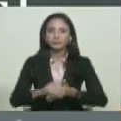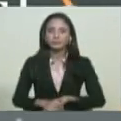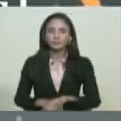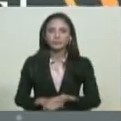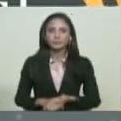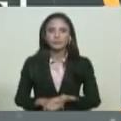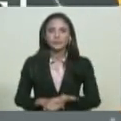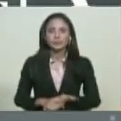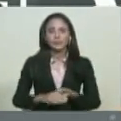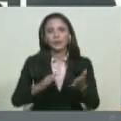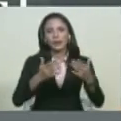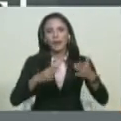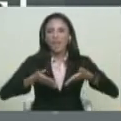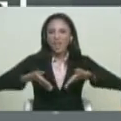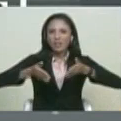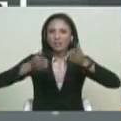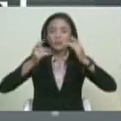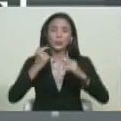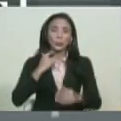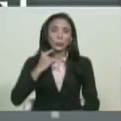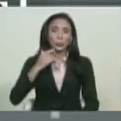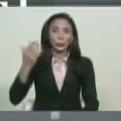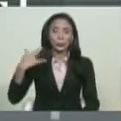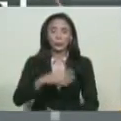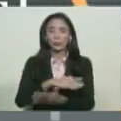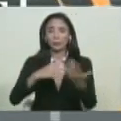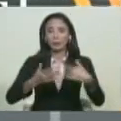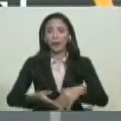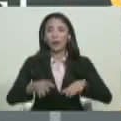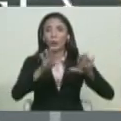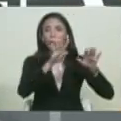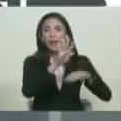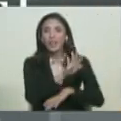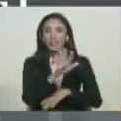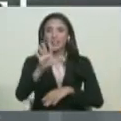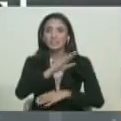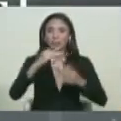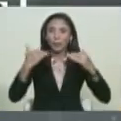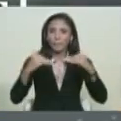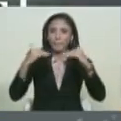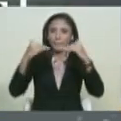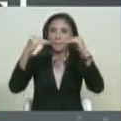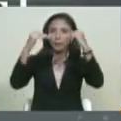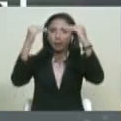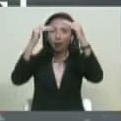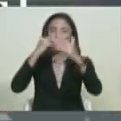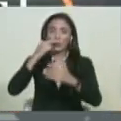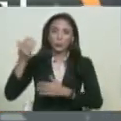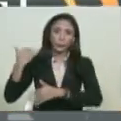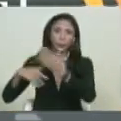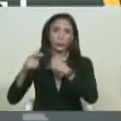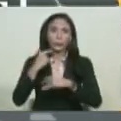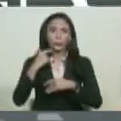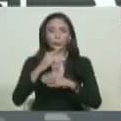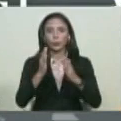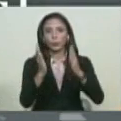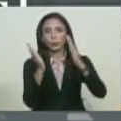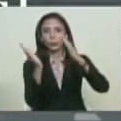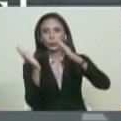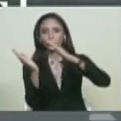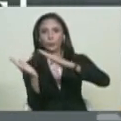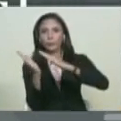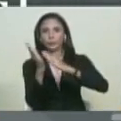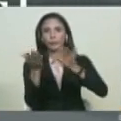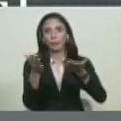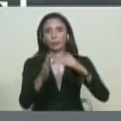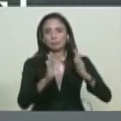David, es un edificio que se encuentra abandonado de 45 pisos y se presentó una inclinación